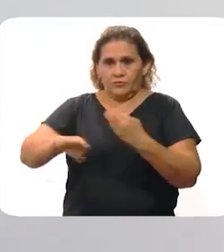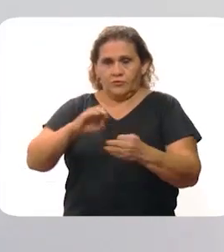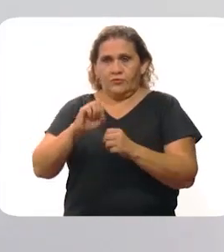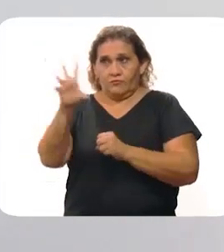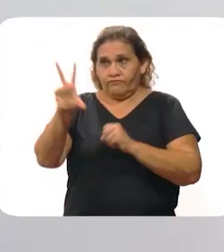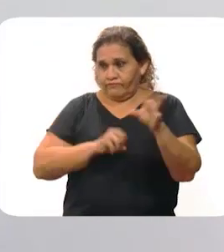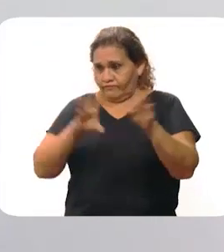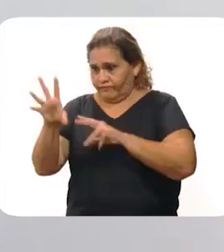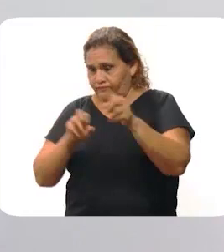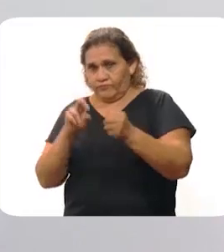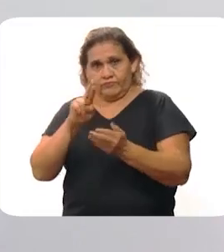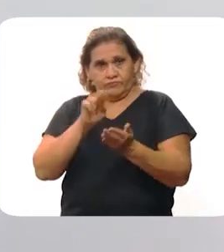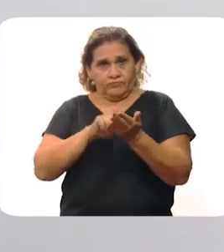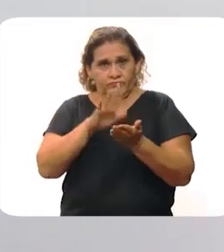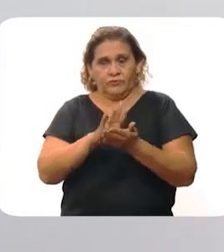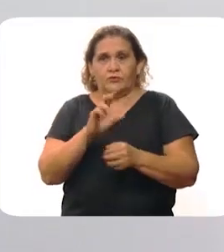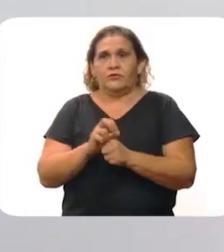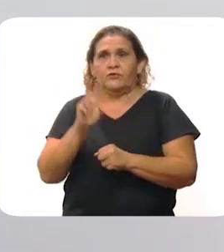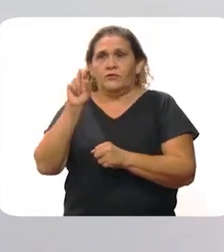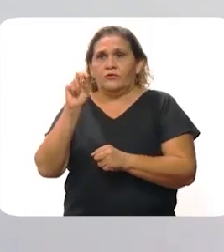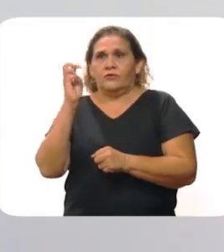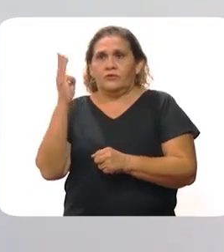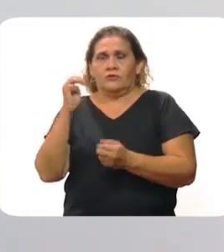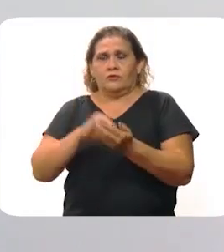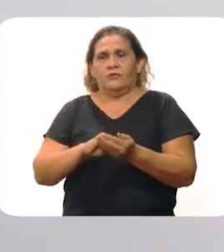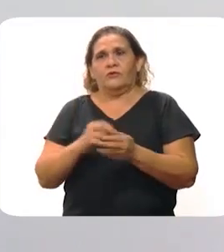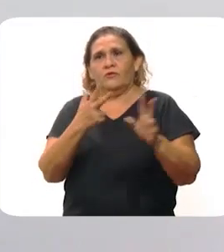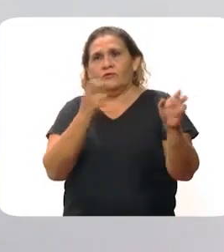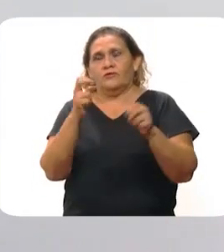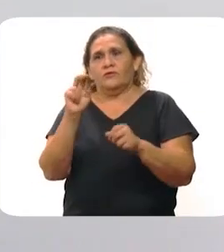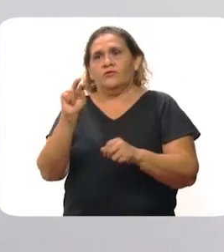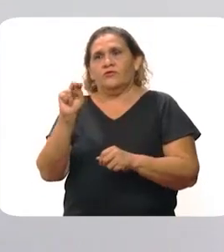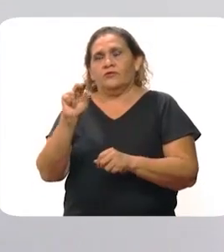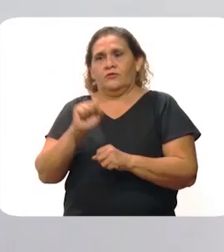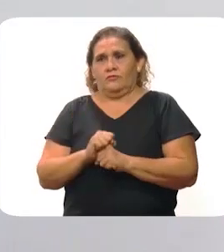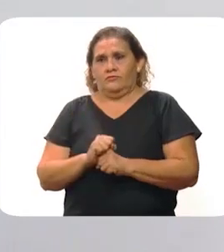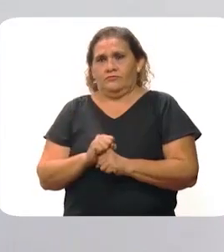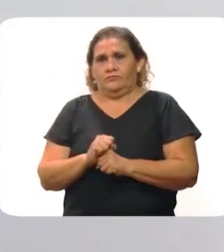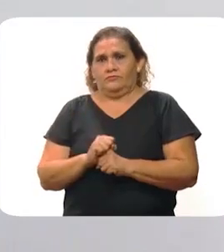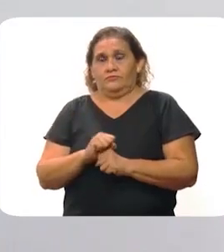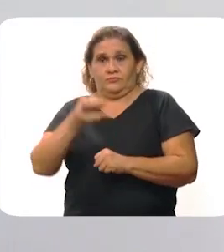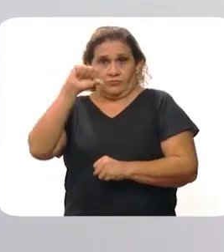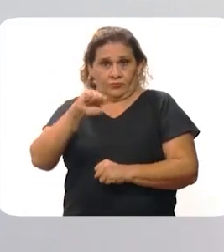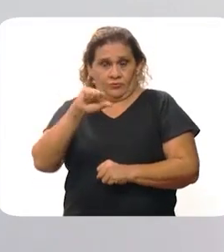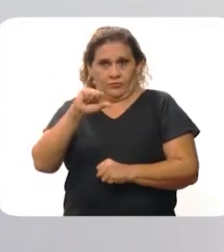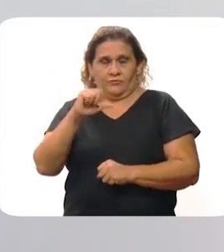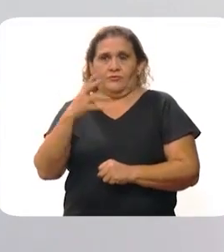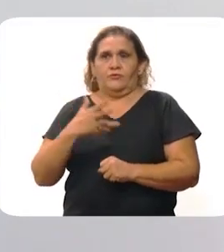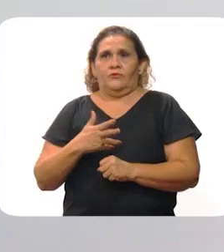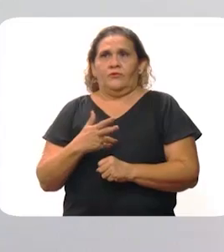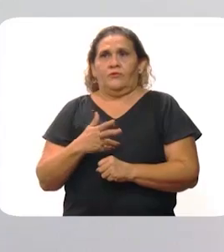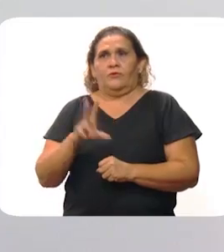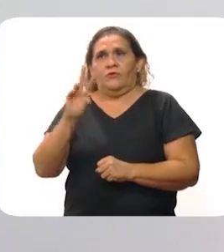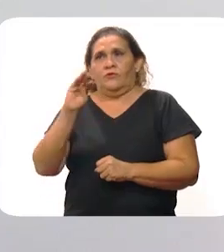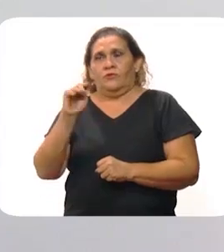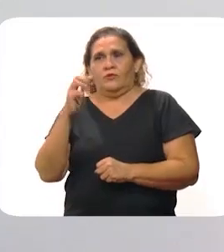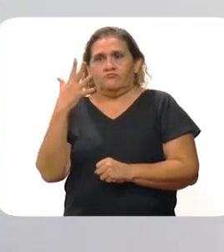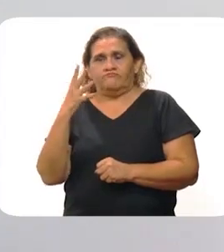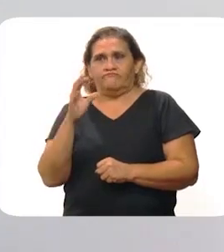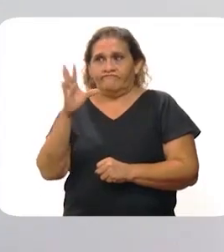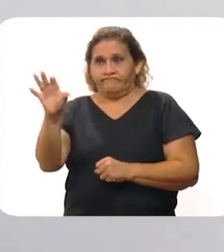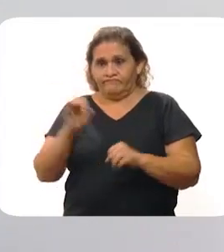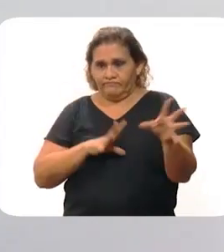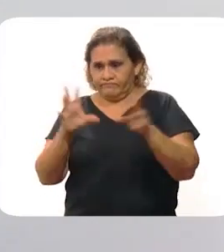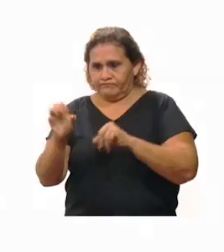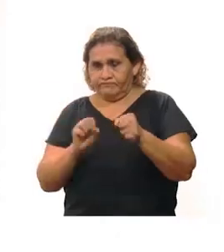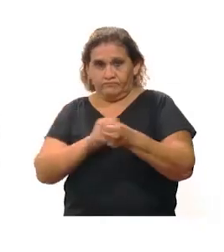de contagios registrados, que es 33.880. Hoy se detectaron 45 nuevos contagios